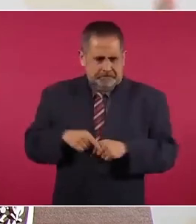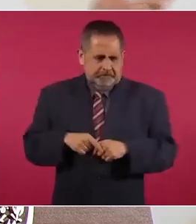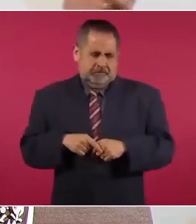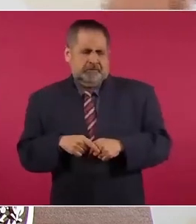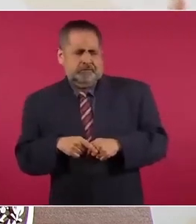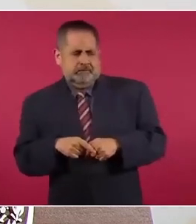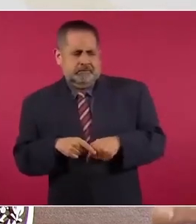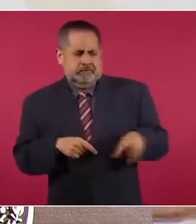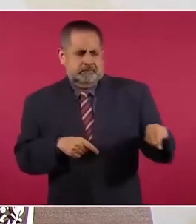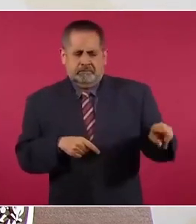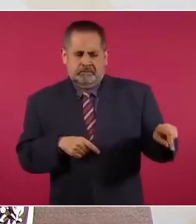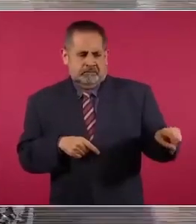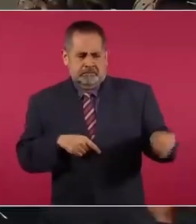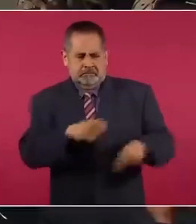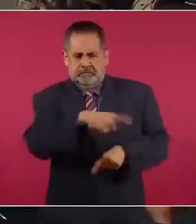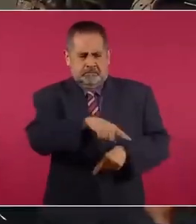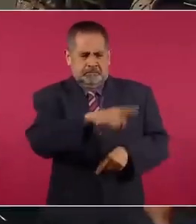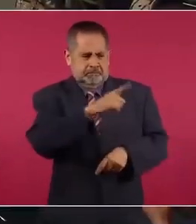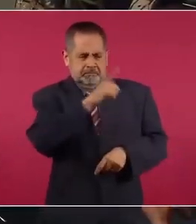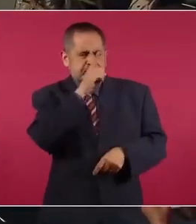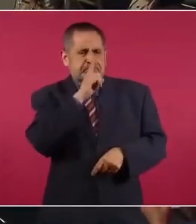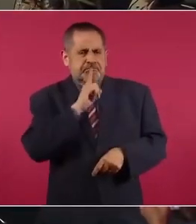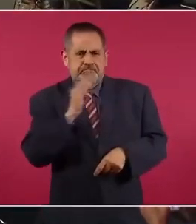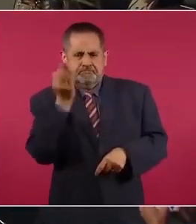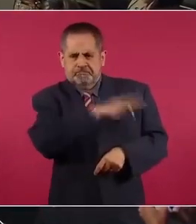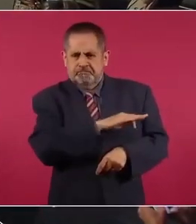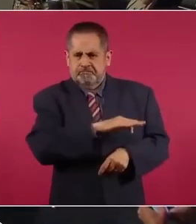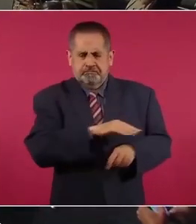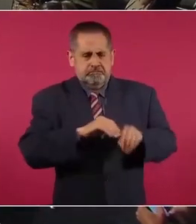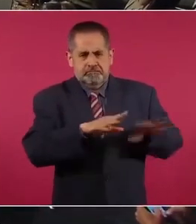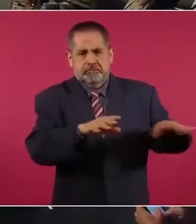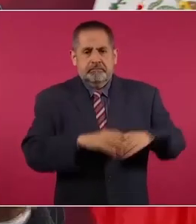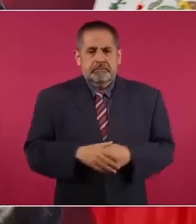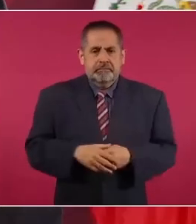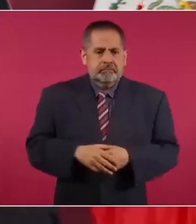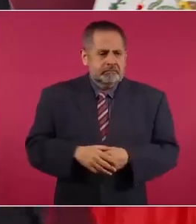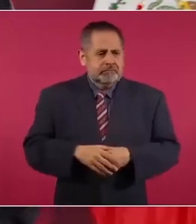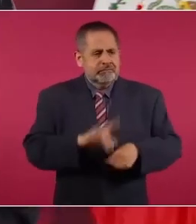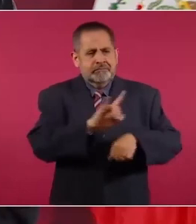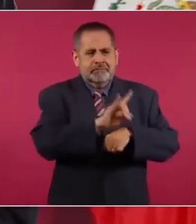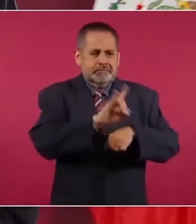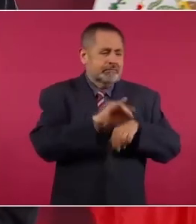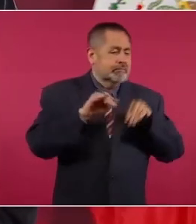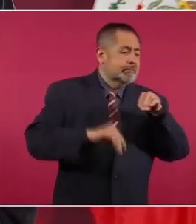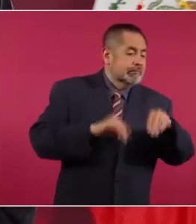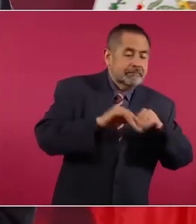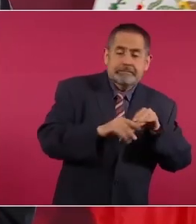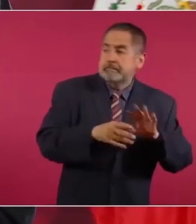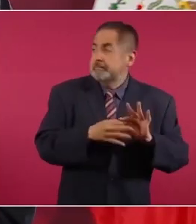declara de que todo es una farsa, un montaje,